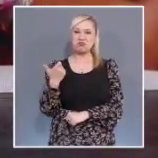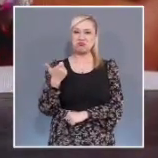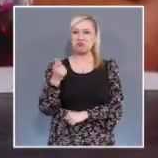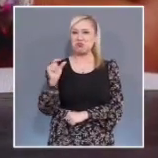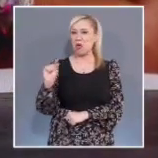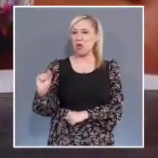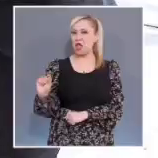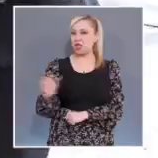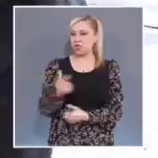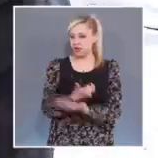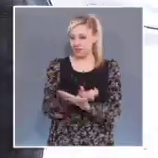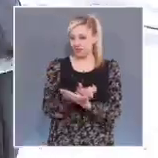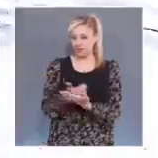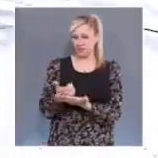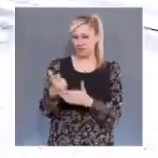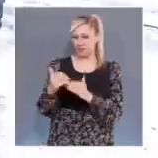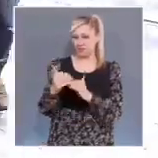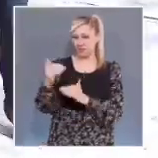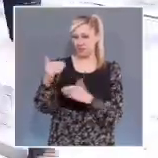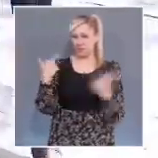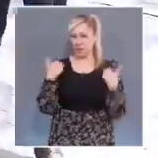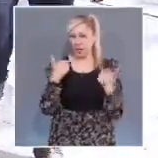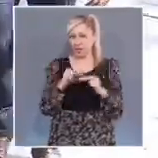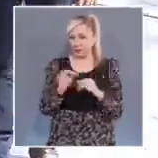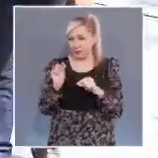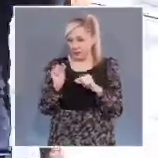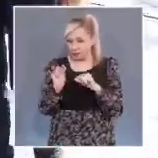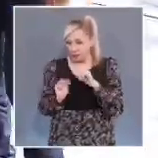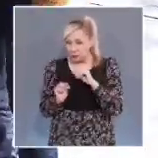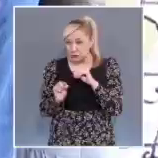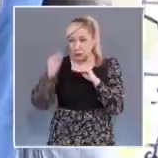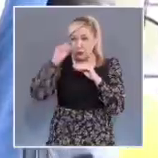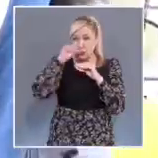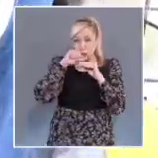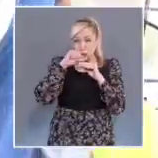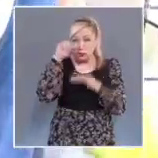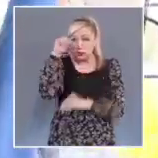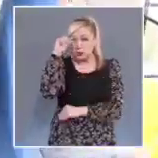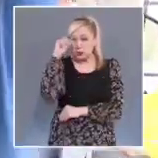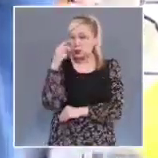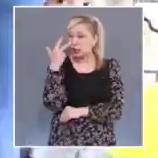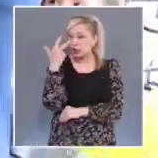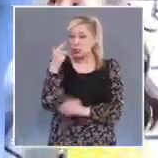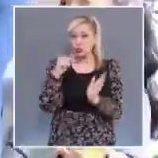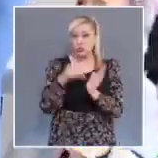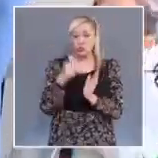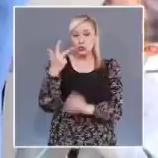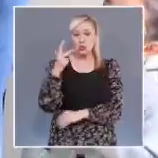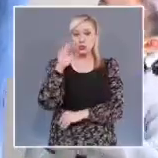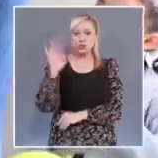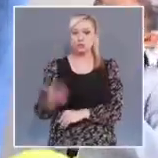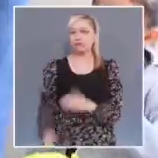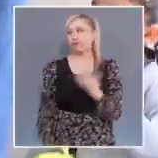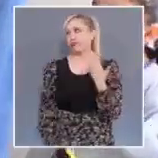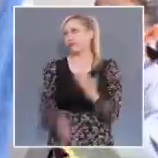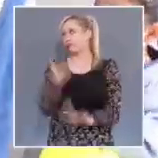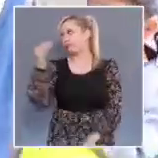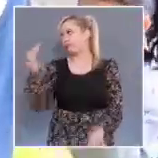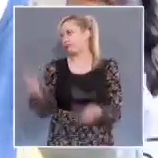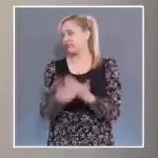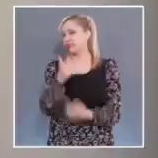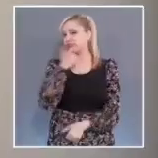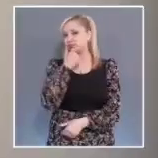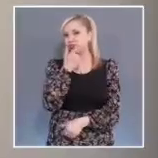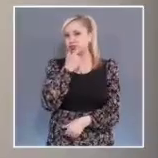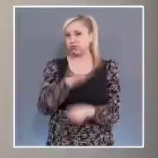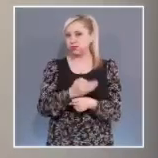magisterio. El aumento de salario a los docentes del 8.2% no es suficiente. Deben tener un salario digno,